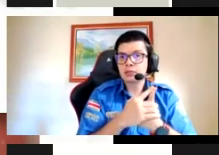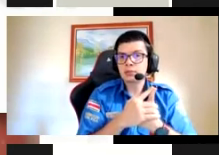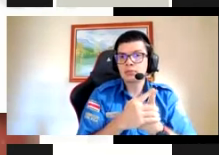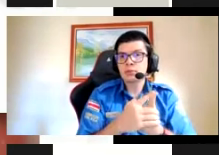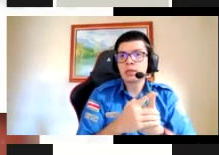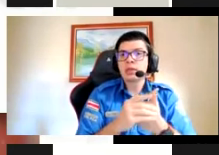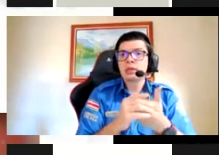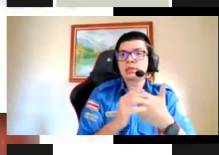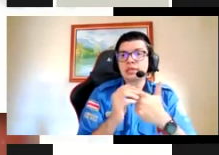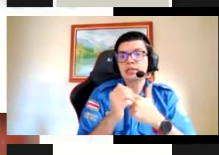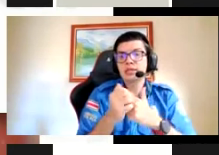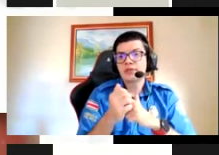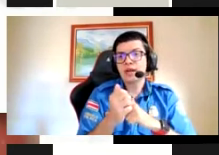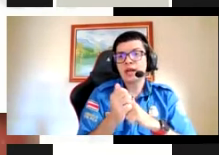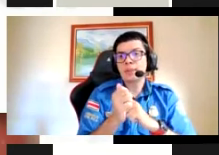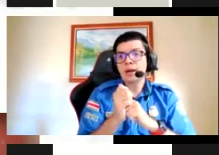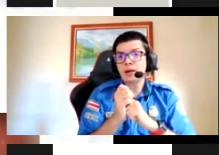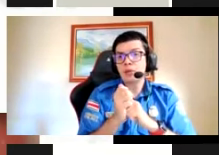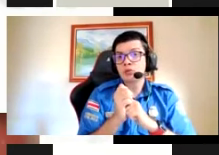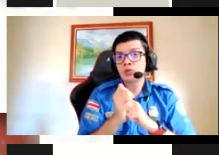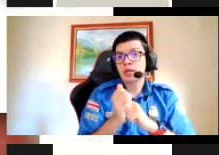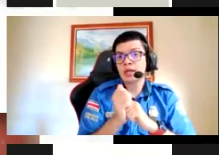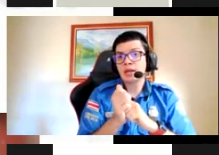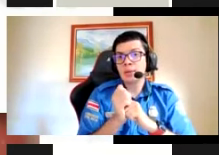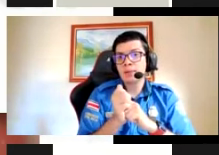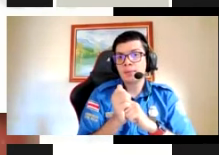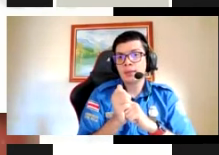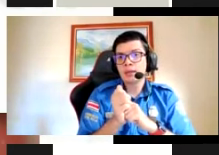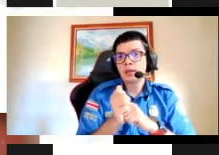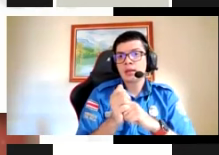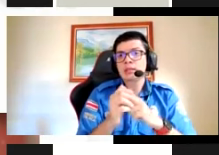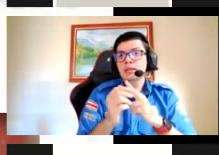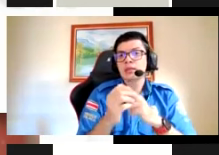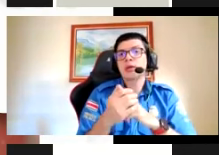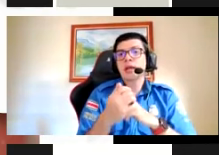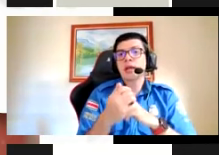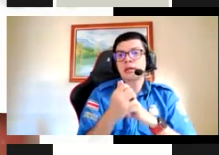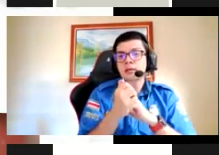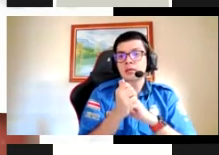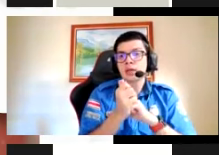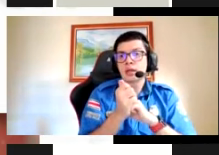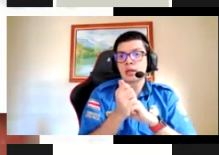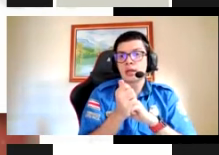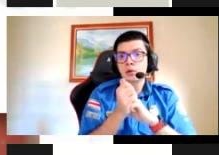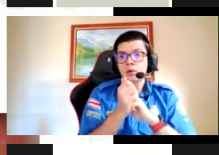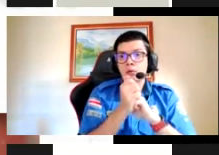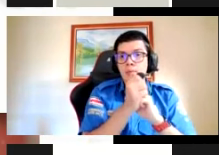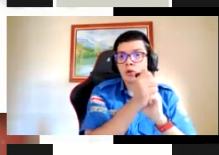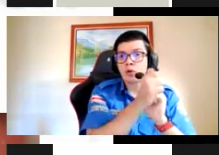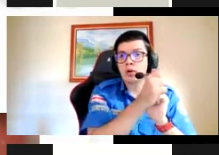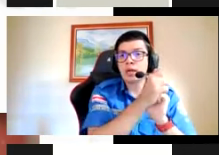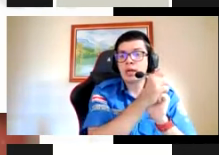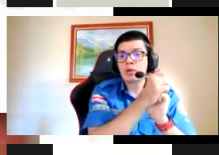presión, ser certificada para el uso de GLP y estar troquelada